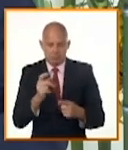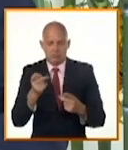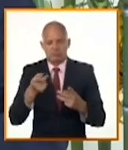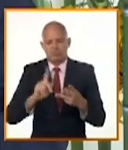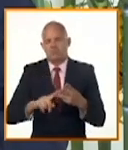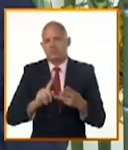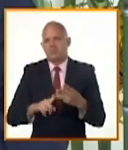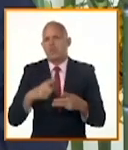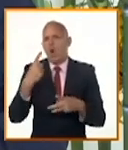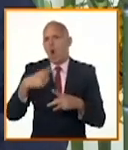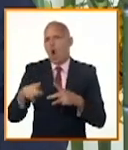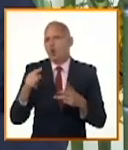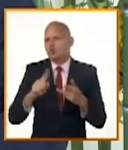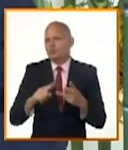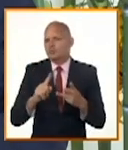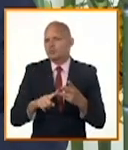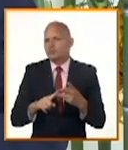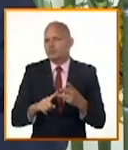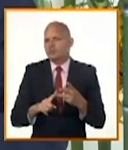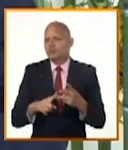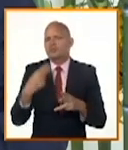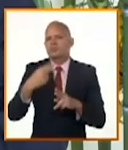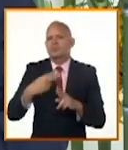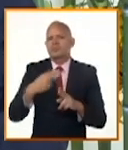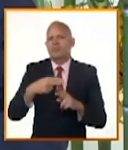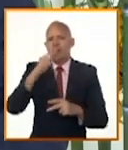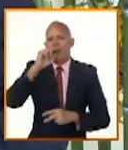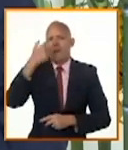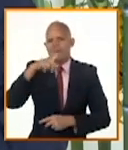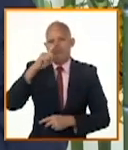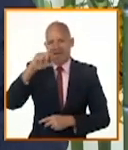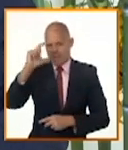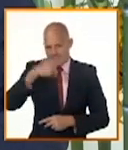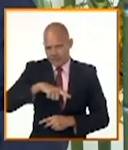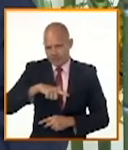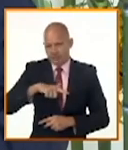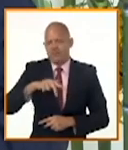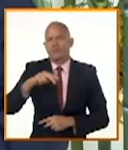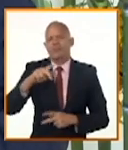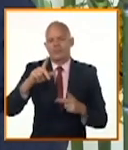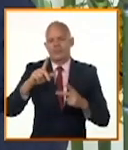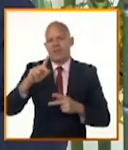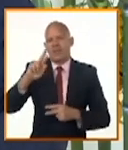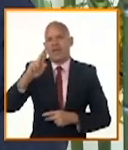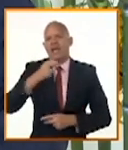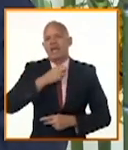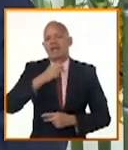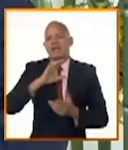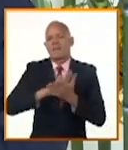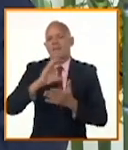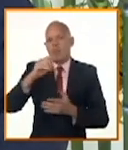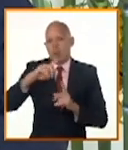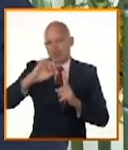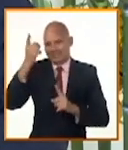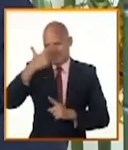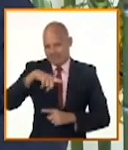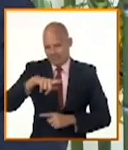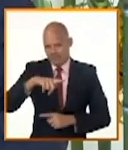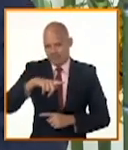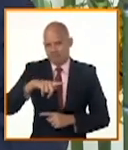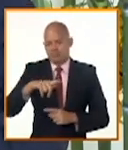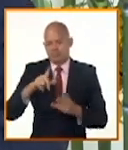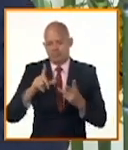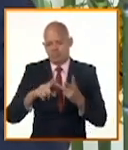pero o sea la banca remota de los bancos O sea la banca por internet en este caso el banco Metropolitano es Metropolitano en línea